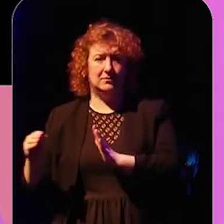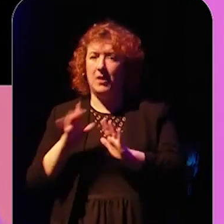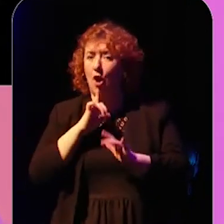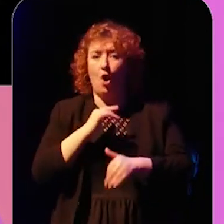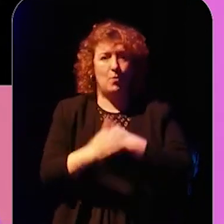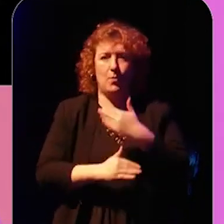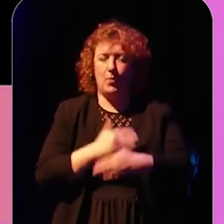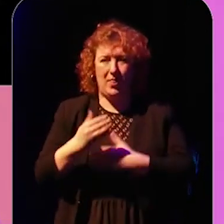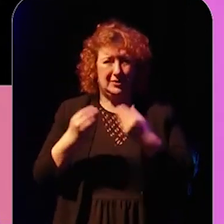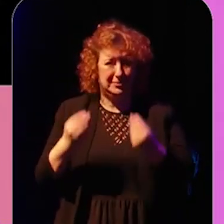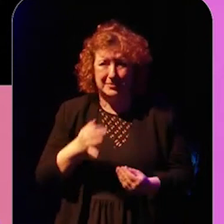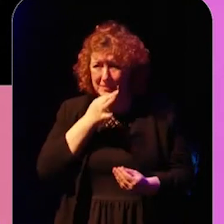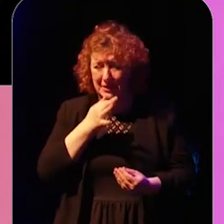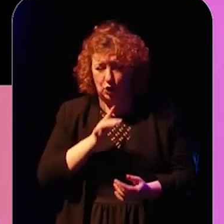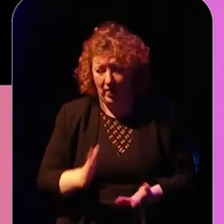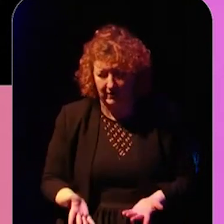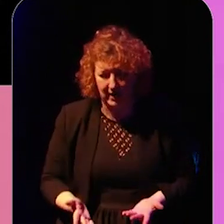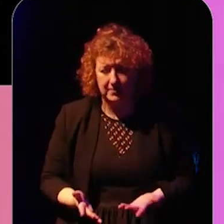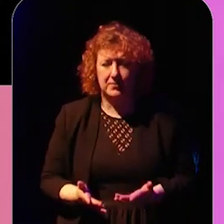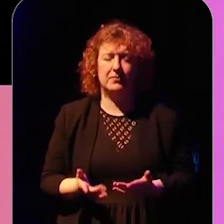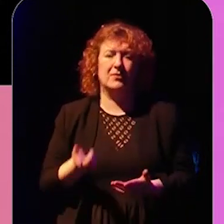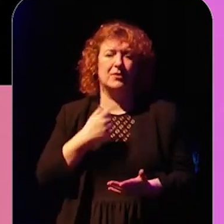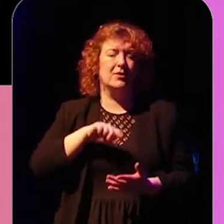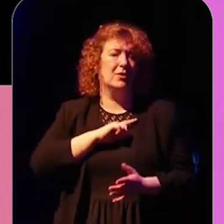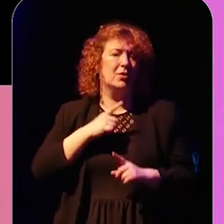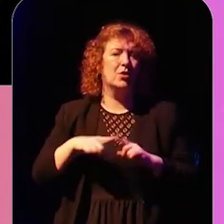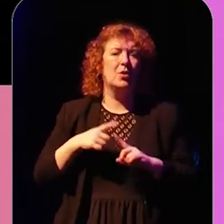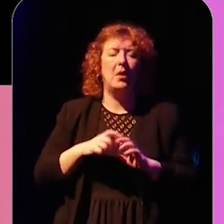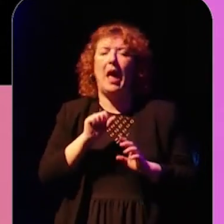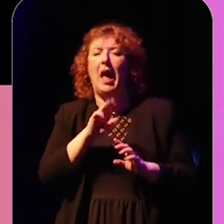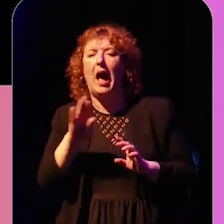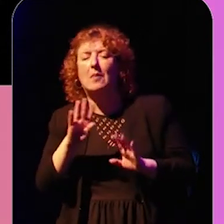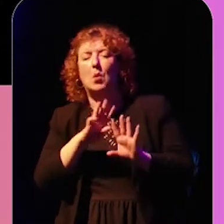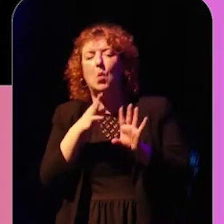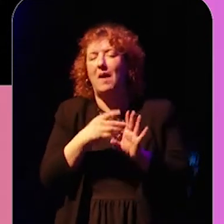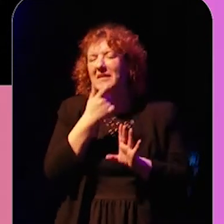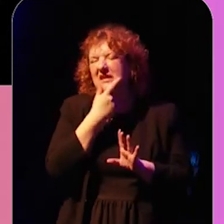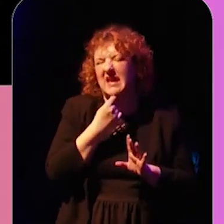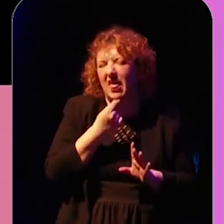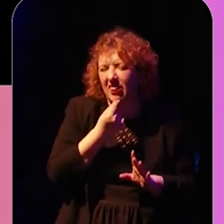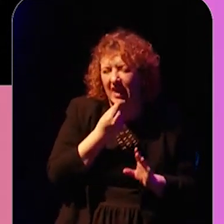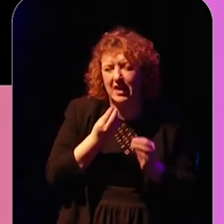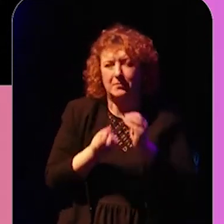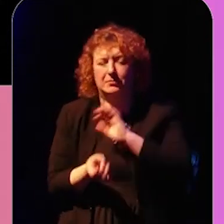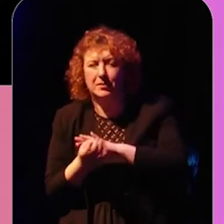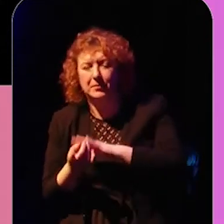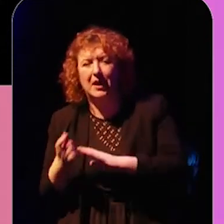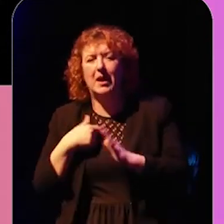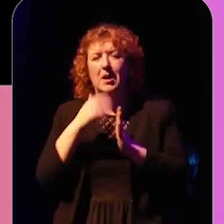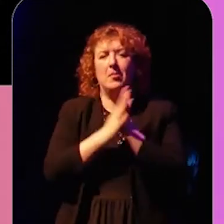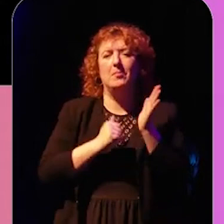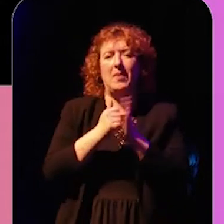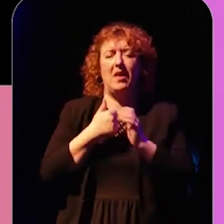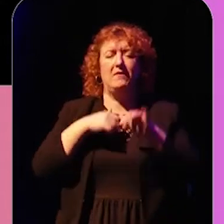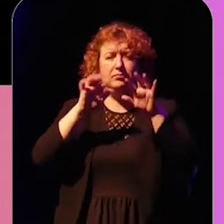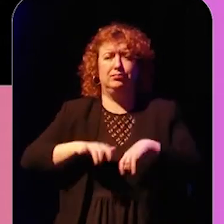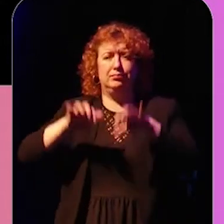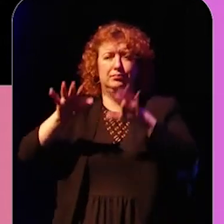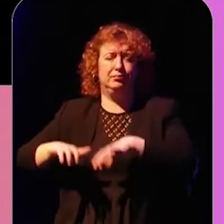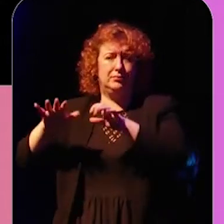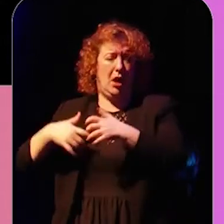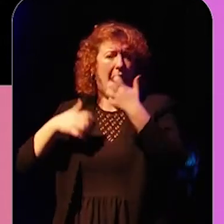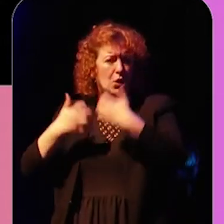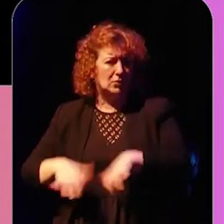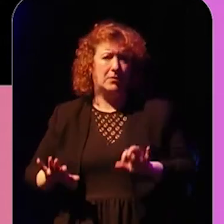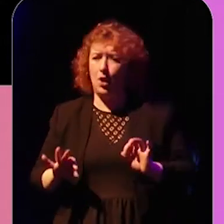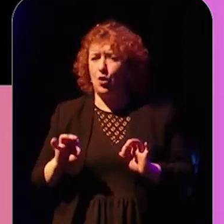un proceso totalmente desarrollado, sino que creamos alguna aplicacioncita web muy sencilla, rellenábamos PDFs de manera automatizada, pero todo